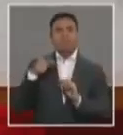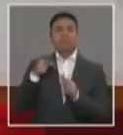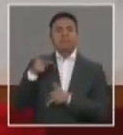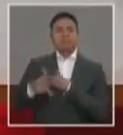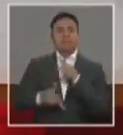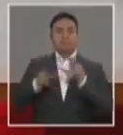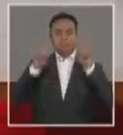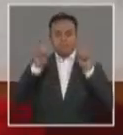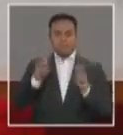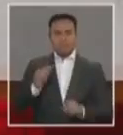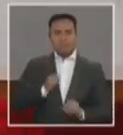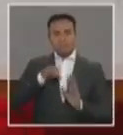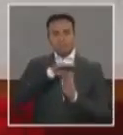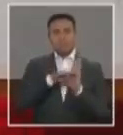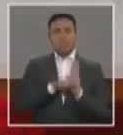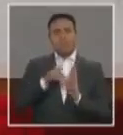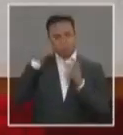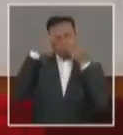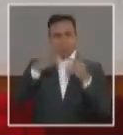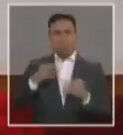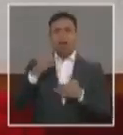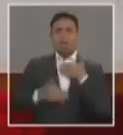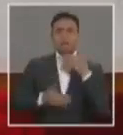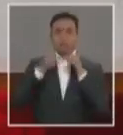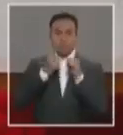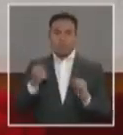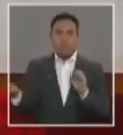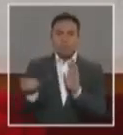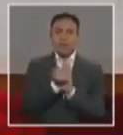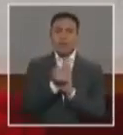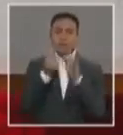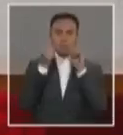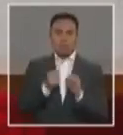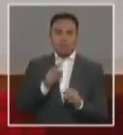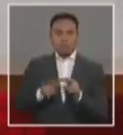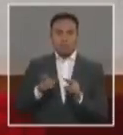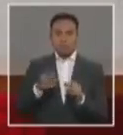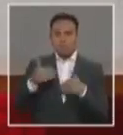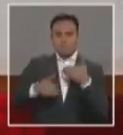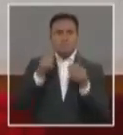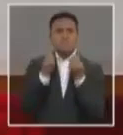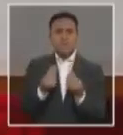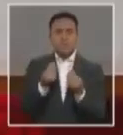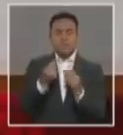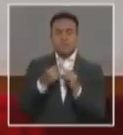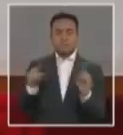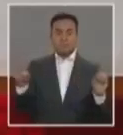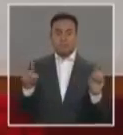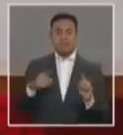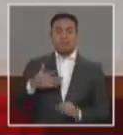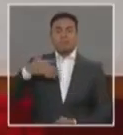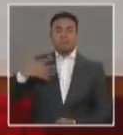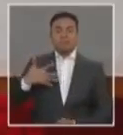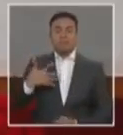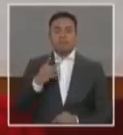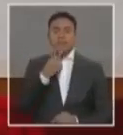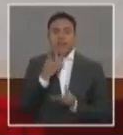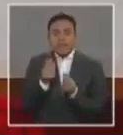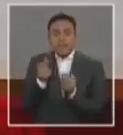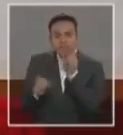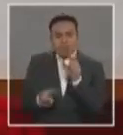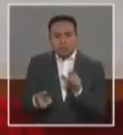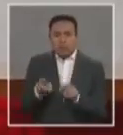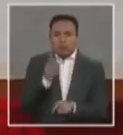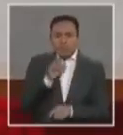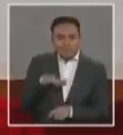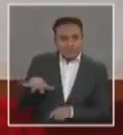región Y que además la expone a incendios ahí hay que hacer una inversión importante en cuanto al transporte otro tanto un nuevo sistema